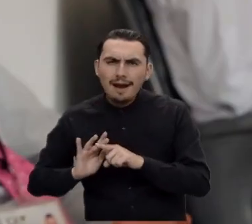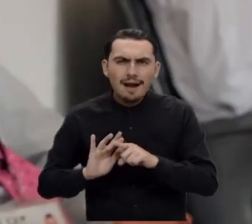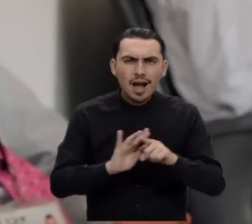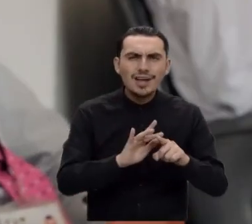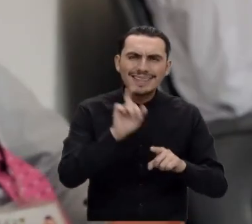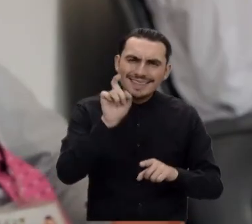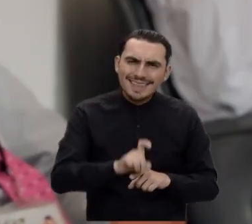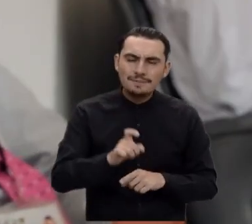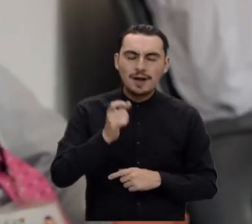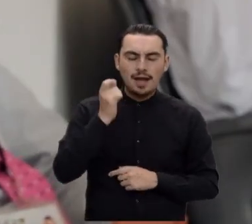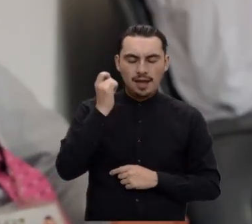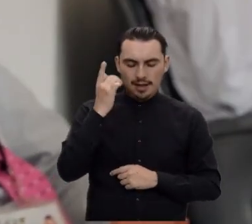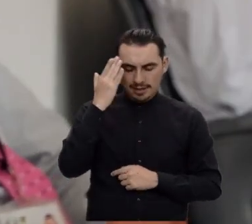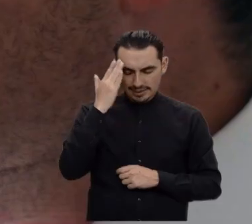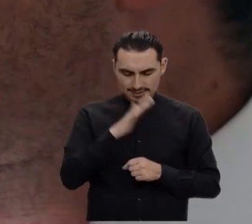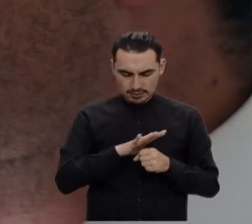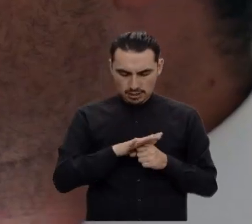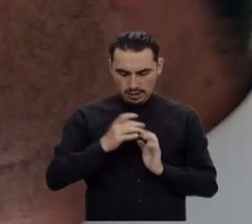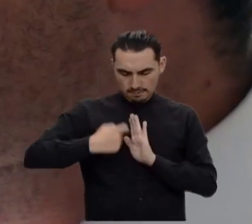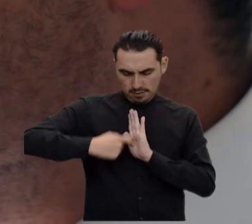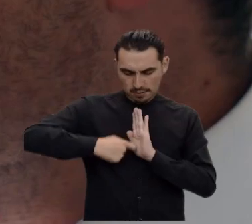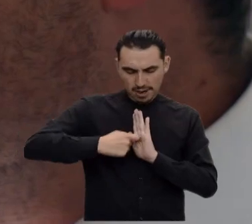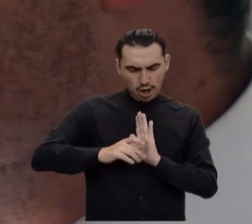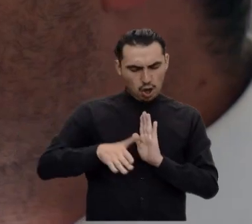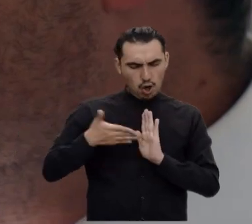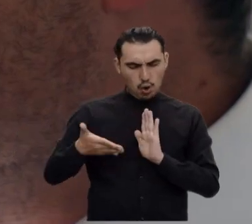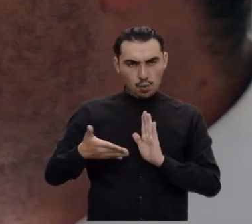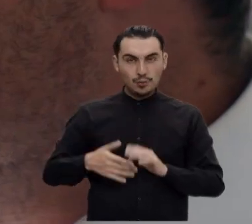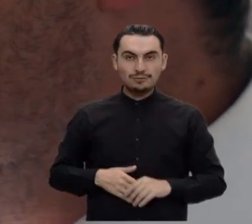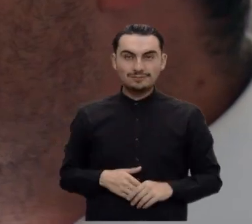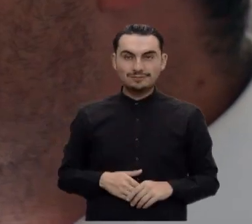que entender cuáles son las situaciones que debemos mejorar.